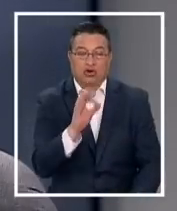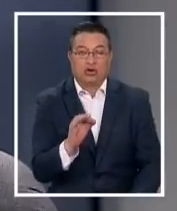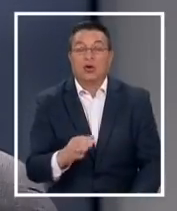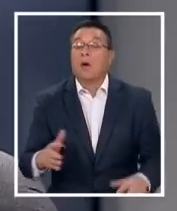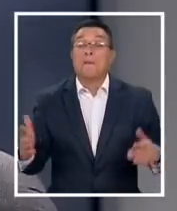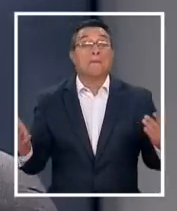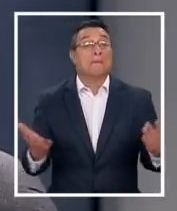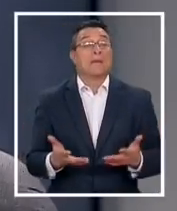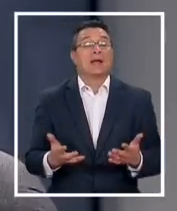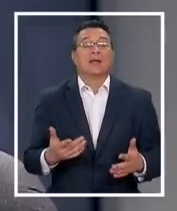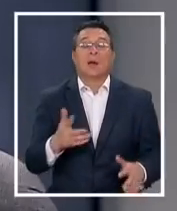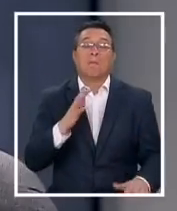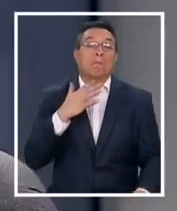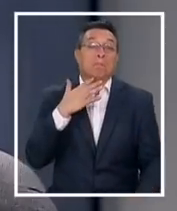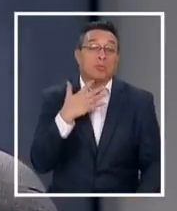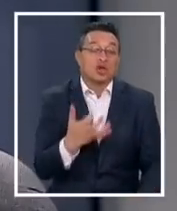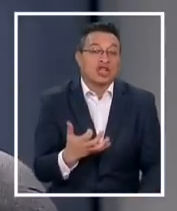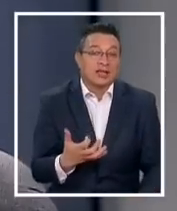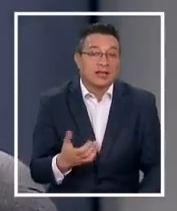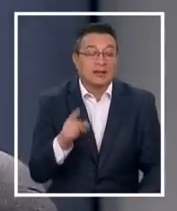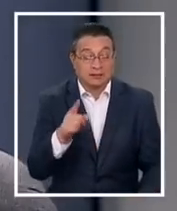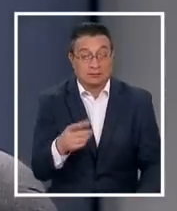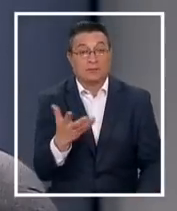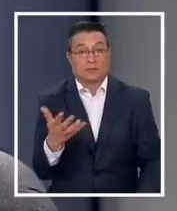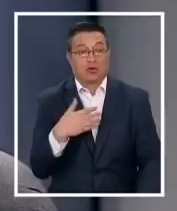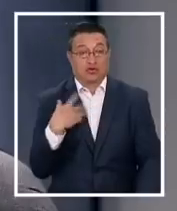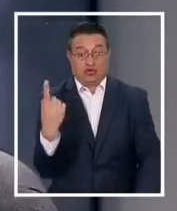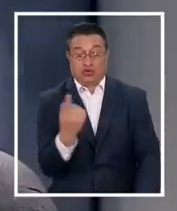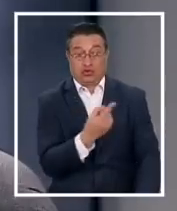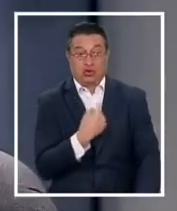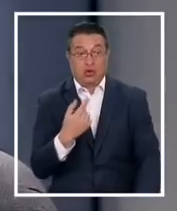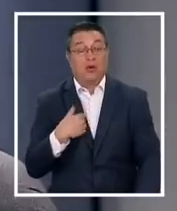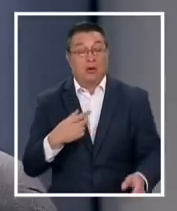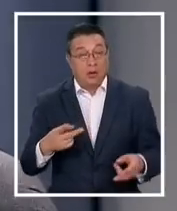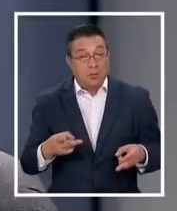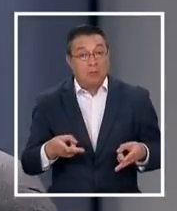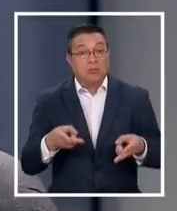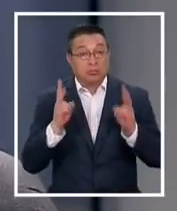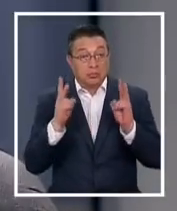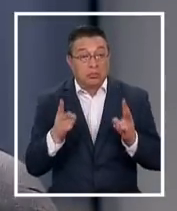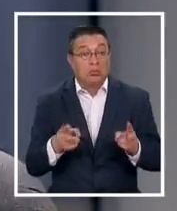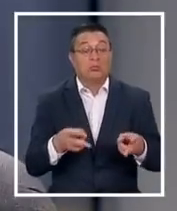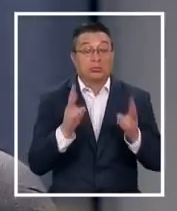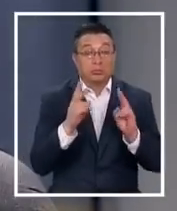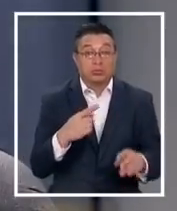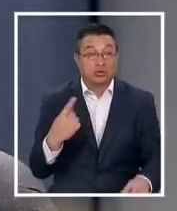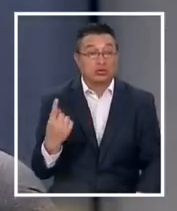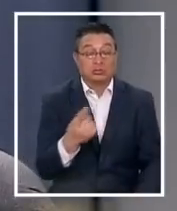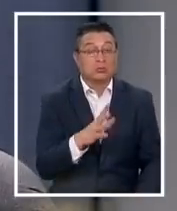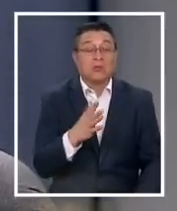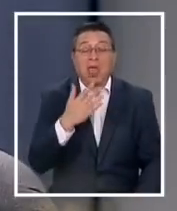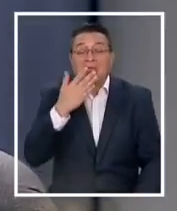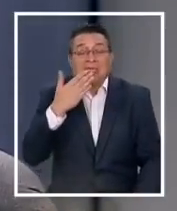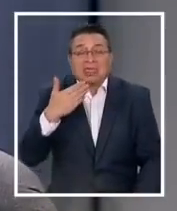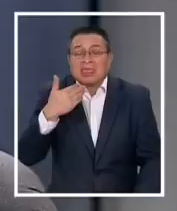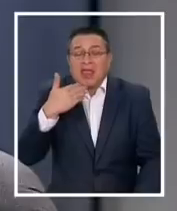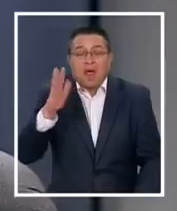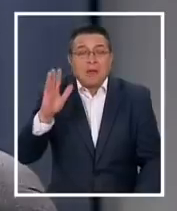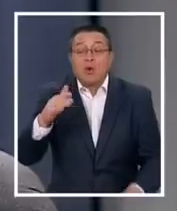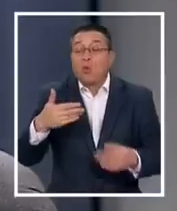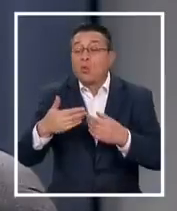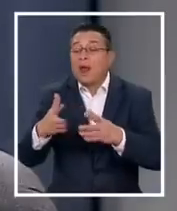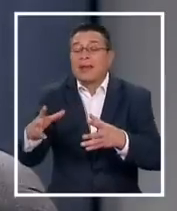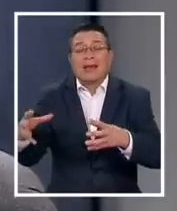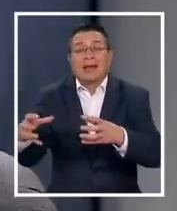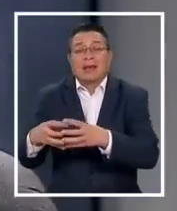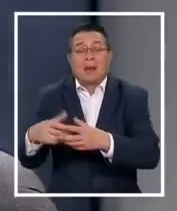qué te digo lo que te digo? Porque al final del día, cuando nosotros todos empezamos a tolerar que da lo mismo, diputados de cualquier partido, en